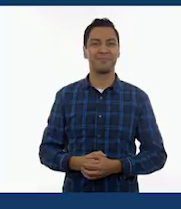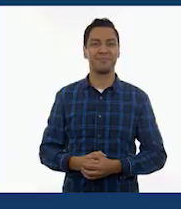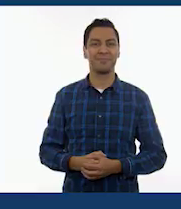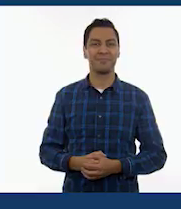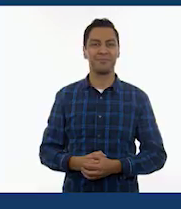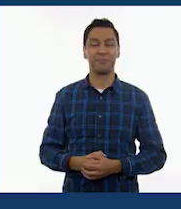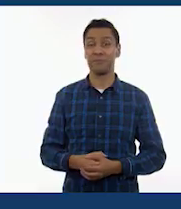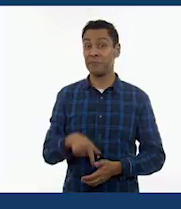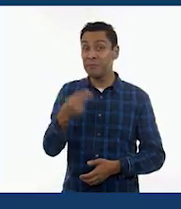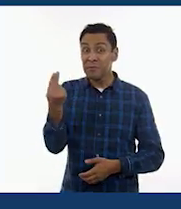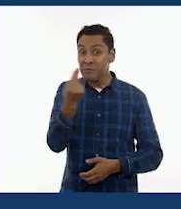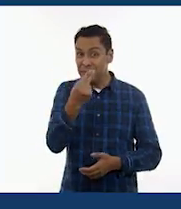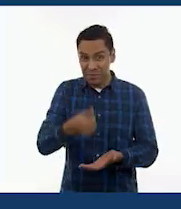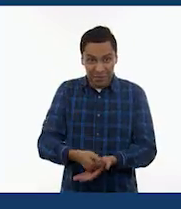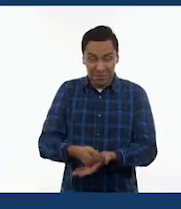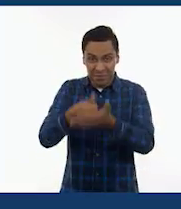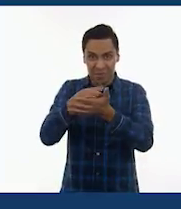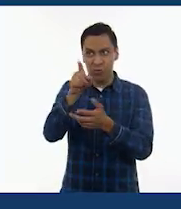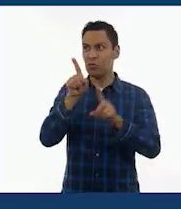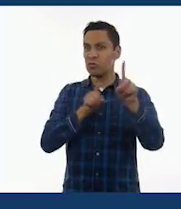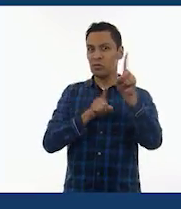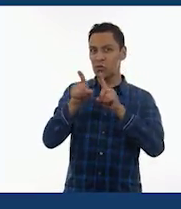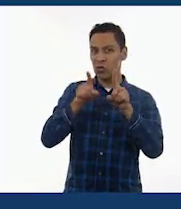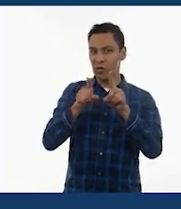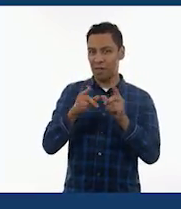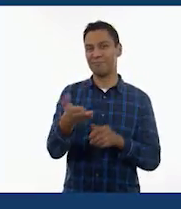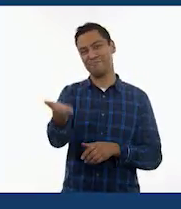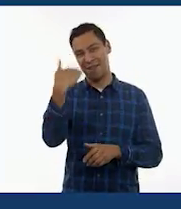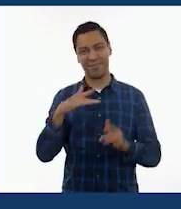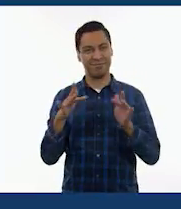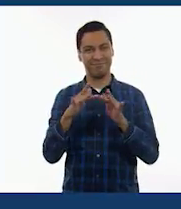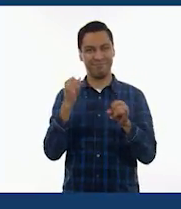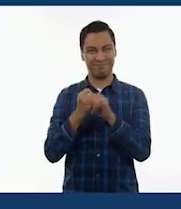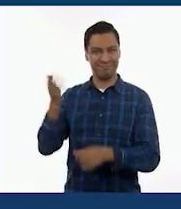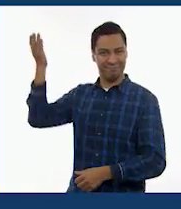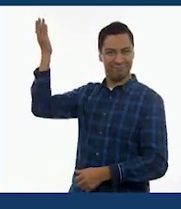Si necesitas ayuda para resolver tus dudas, contáctanos.